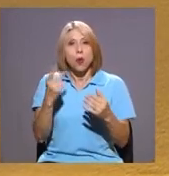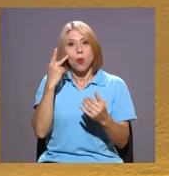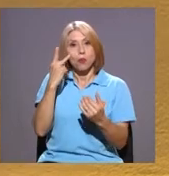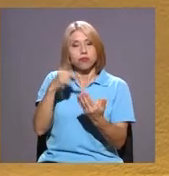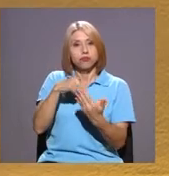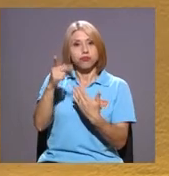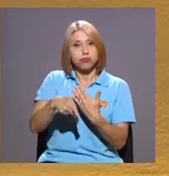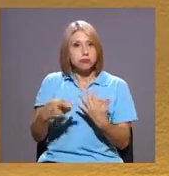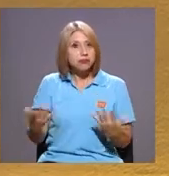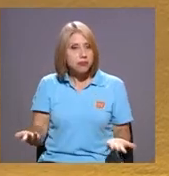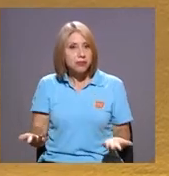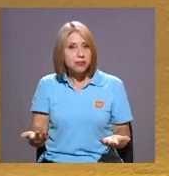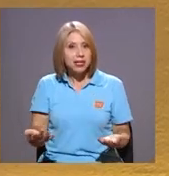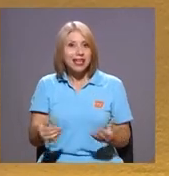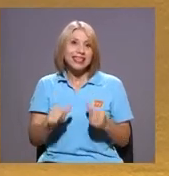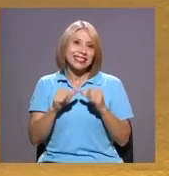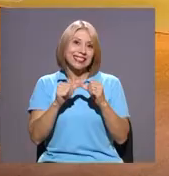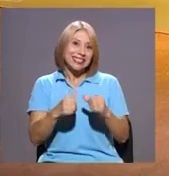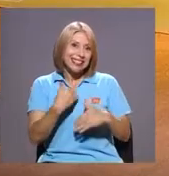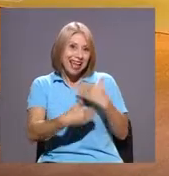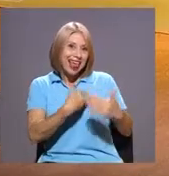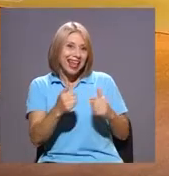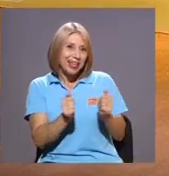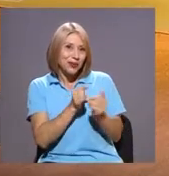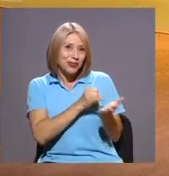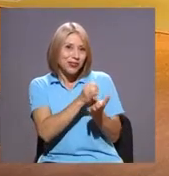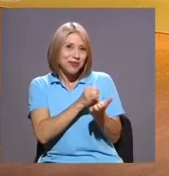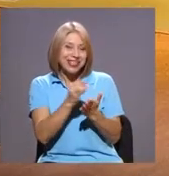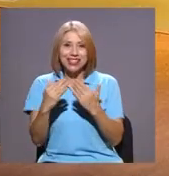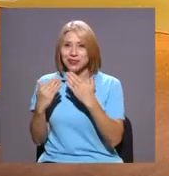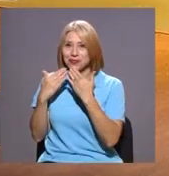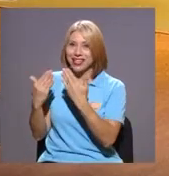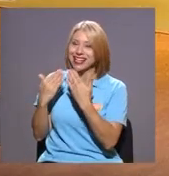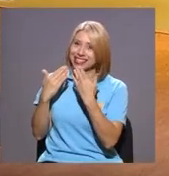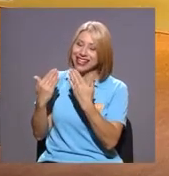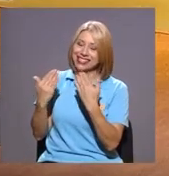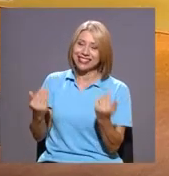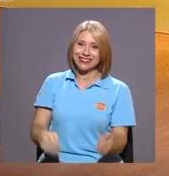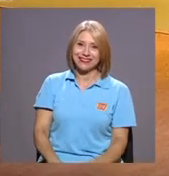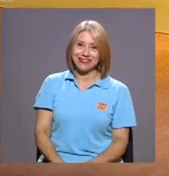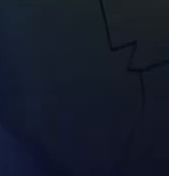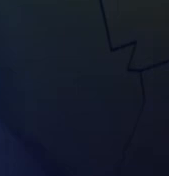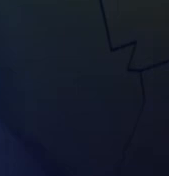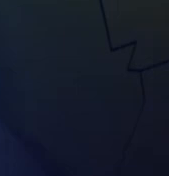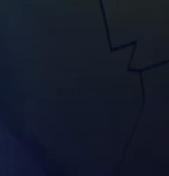acompañen y siga adelante con sus investigaciones. Muchas gracias. Gracias por estar aquí.